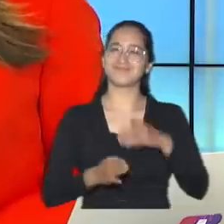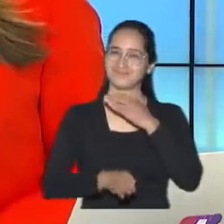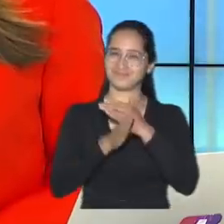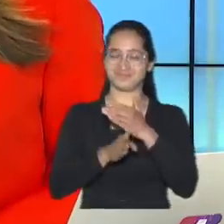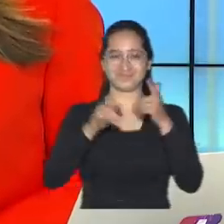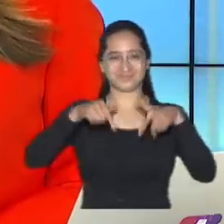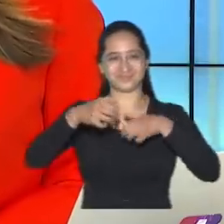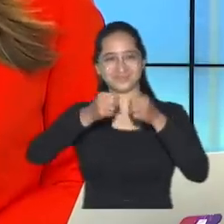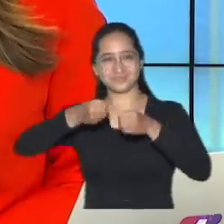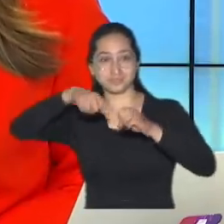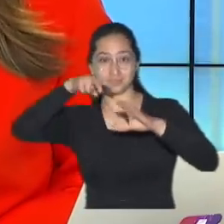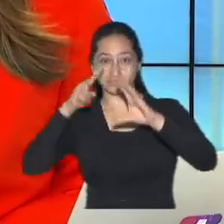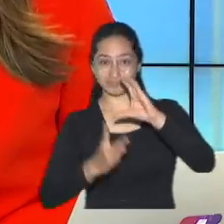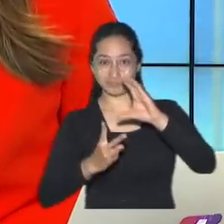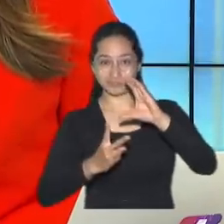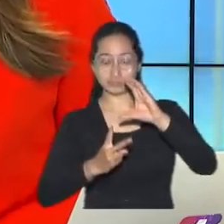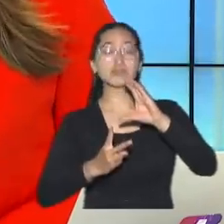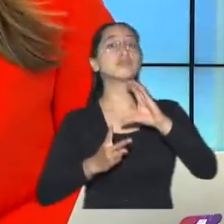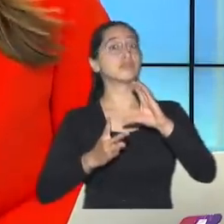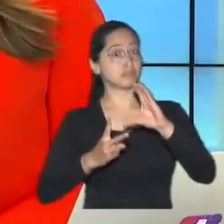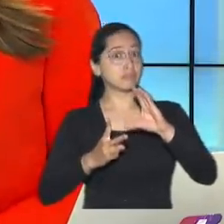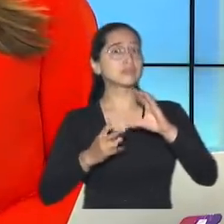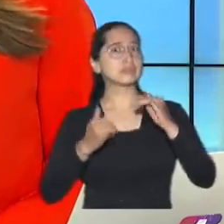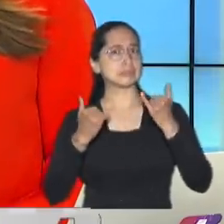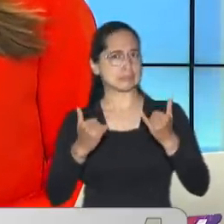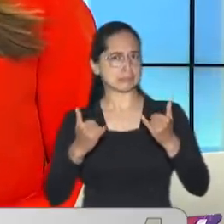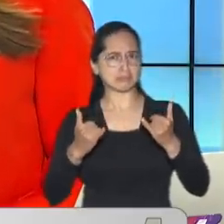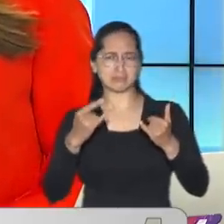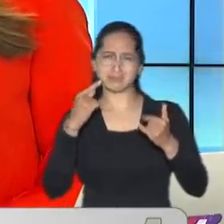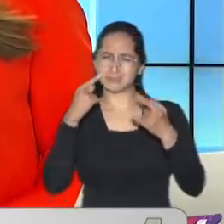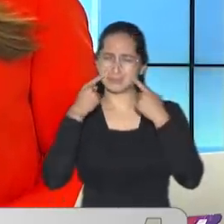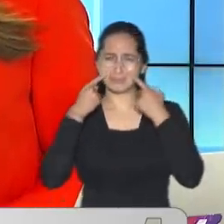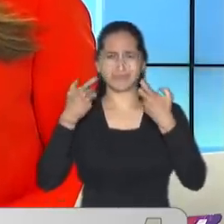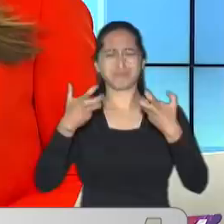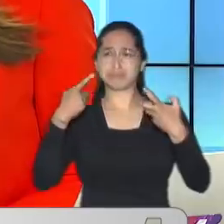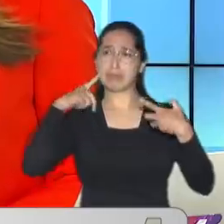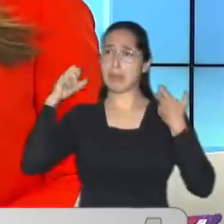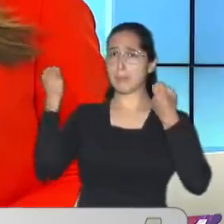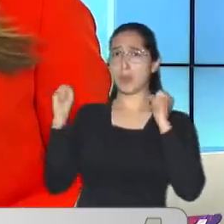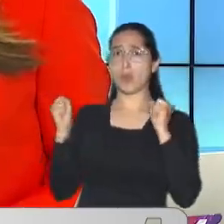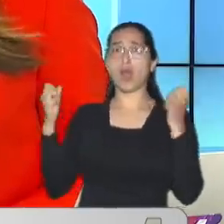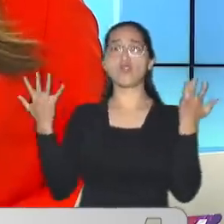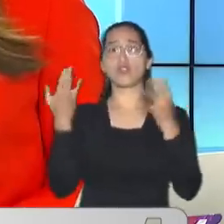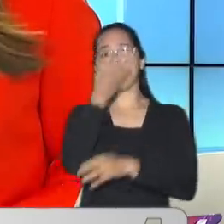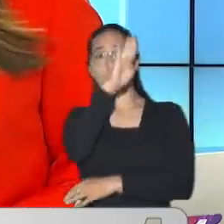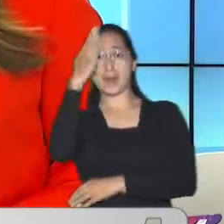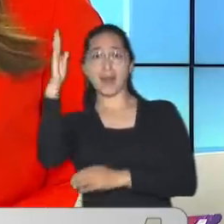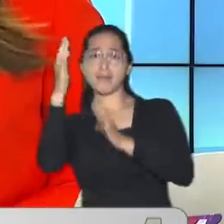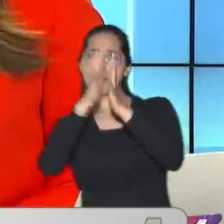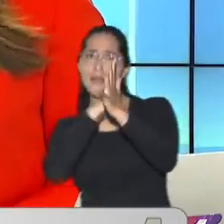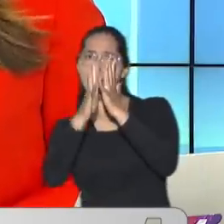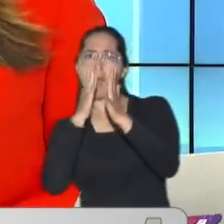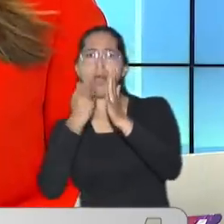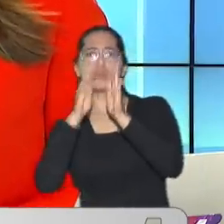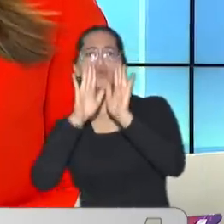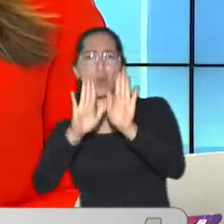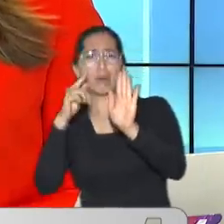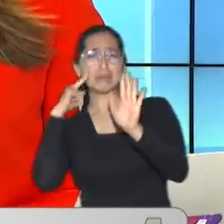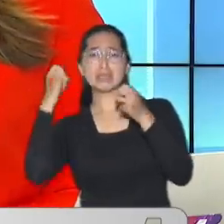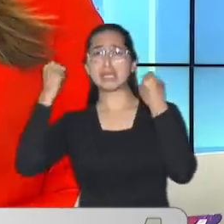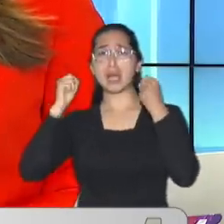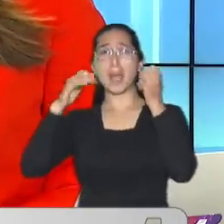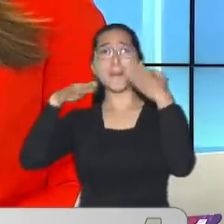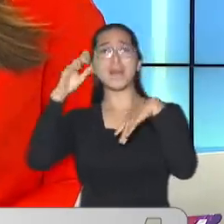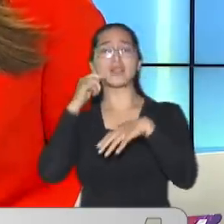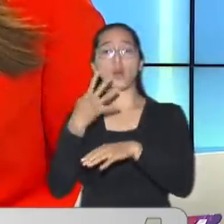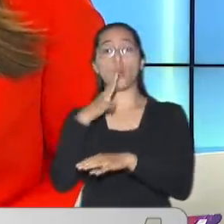Seguimos en Noticentro 1 CMI. El temor persiste entre los comerciantes del centro de Barranquilla. 48 horas después del atentado